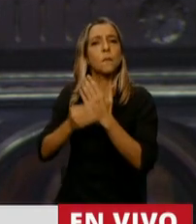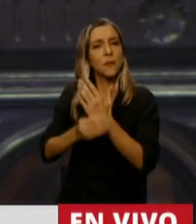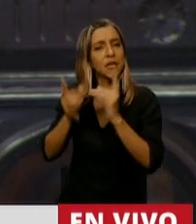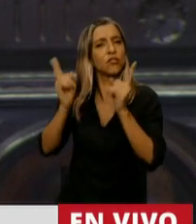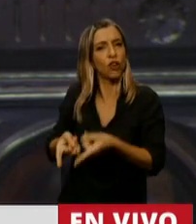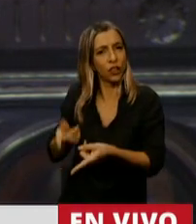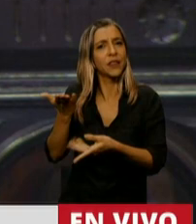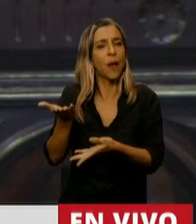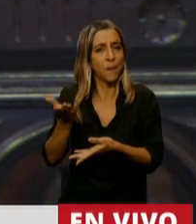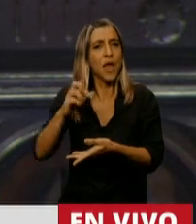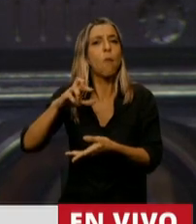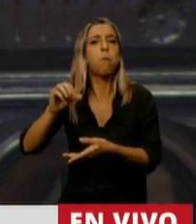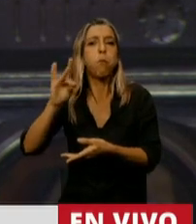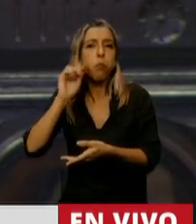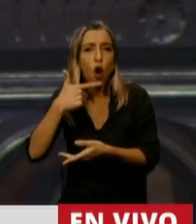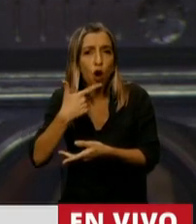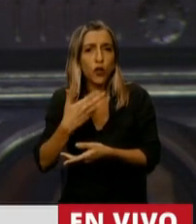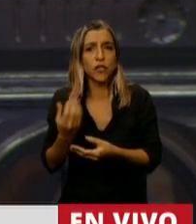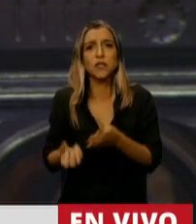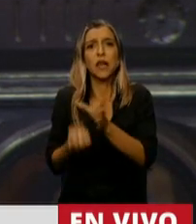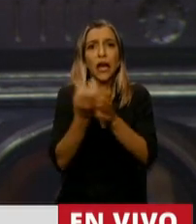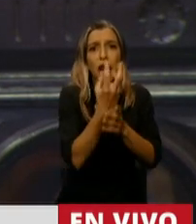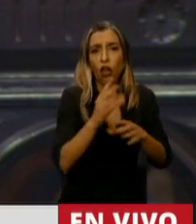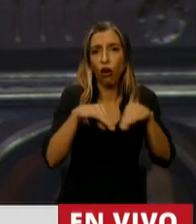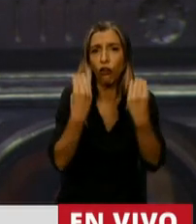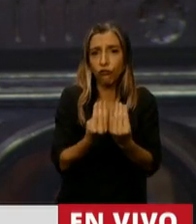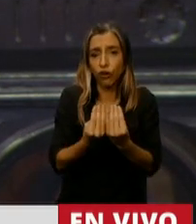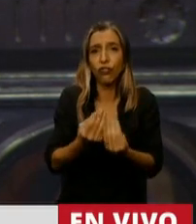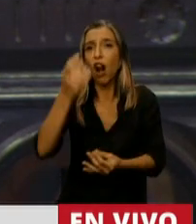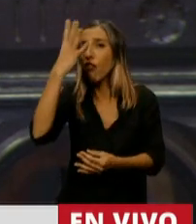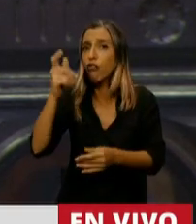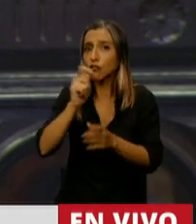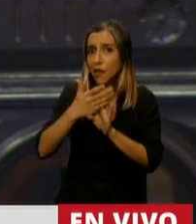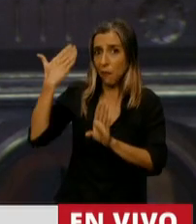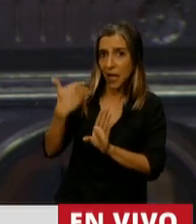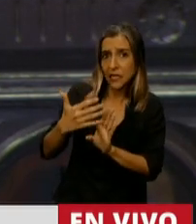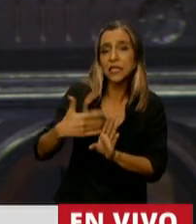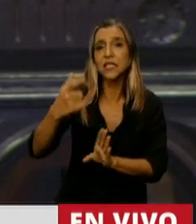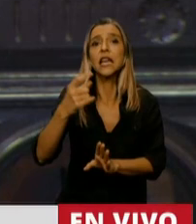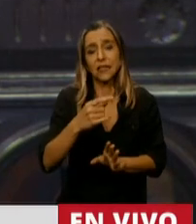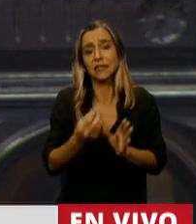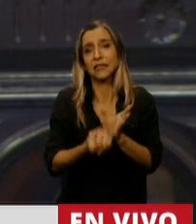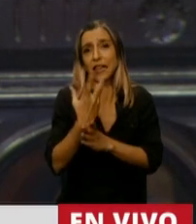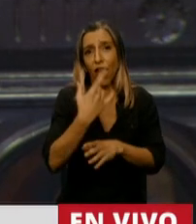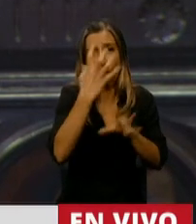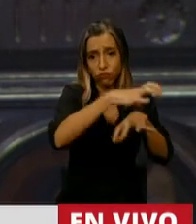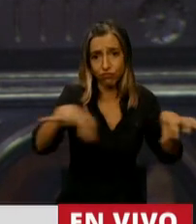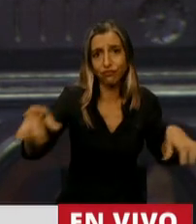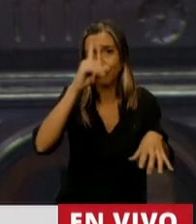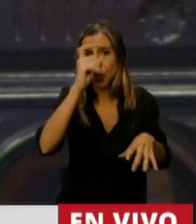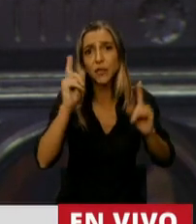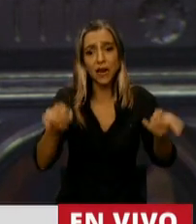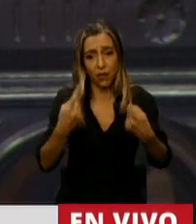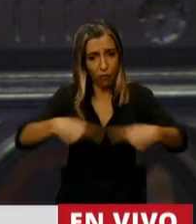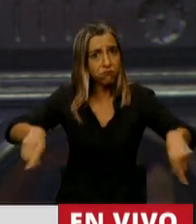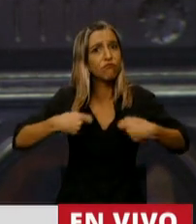durante 3 meses construyó 12 hospitales, y nadie lo dijo acá, nobleza obliga, me parece, destinó una serie de recursos y